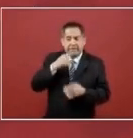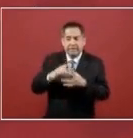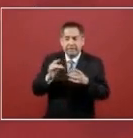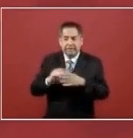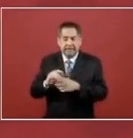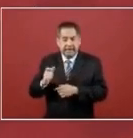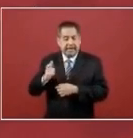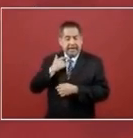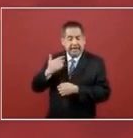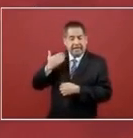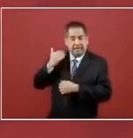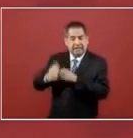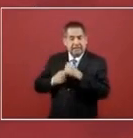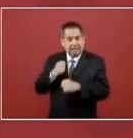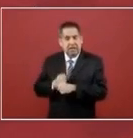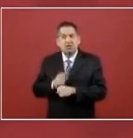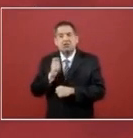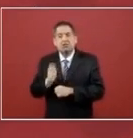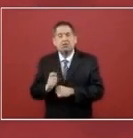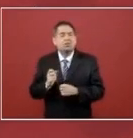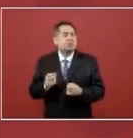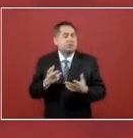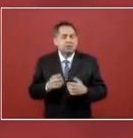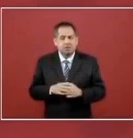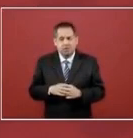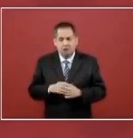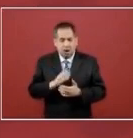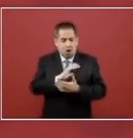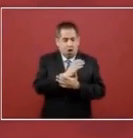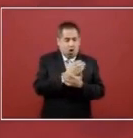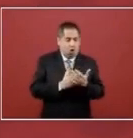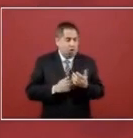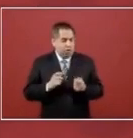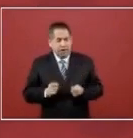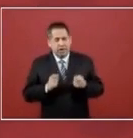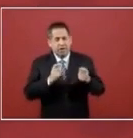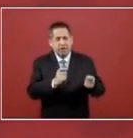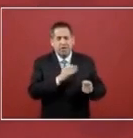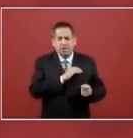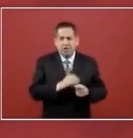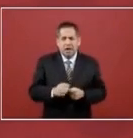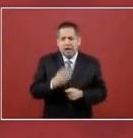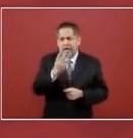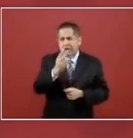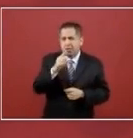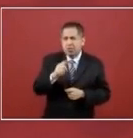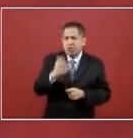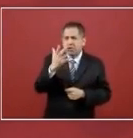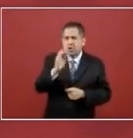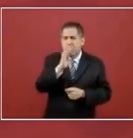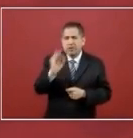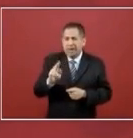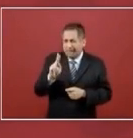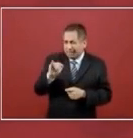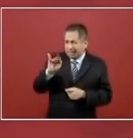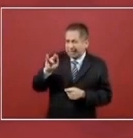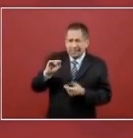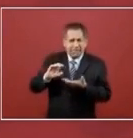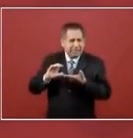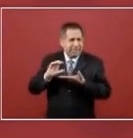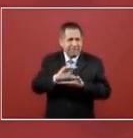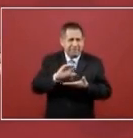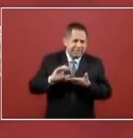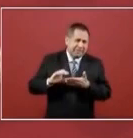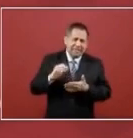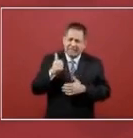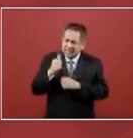el sexenio pasado se contrató una deuda de alrededor de un 3.5% del PIB durante 6 años. Eso